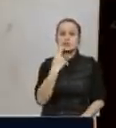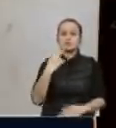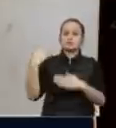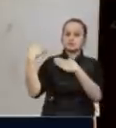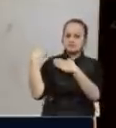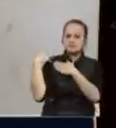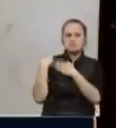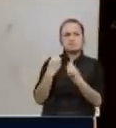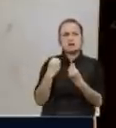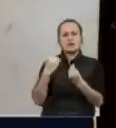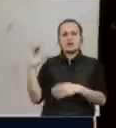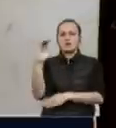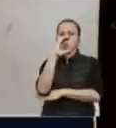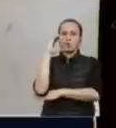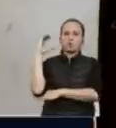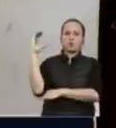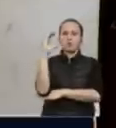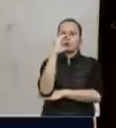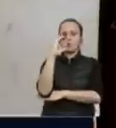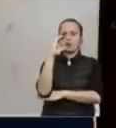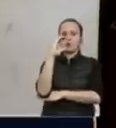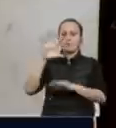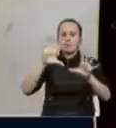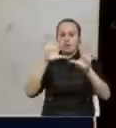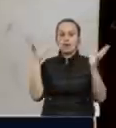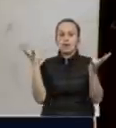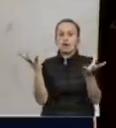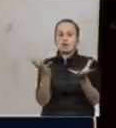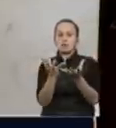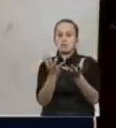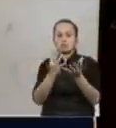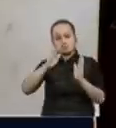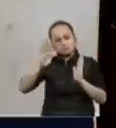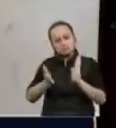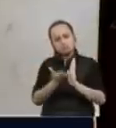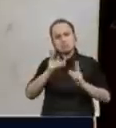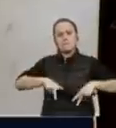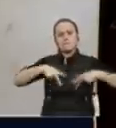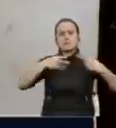para que Colombia sea una potencia mundial de la vida. Muchas gracias.